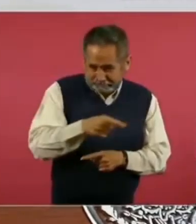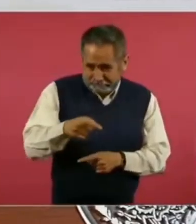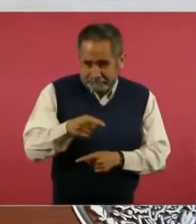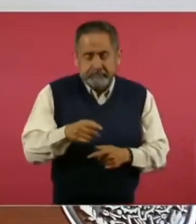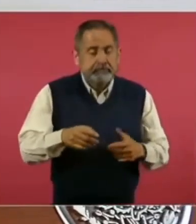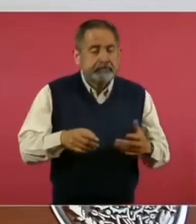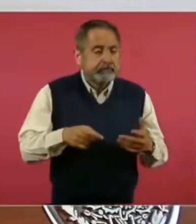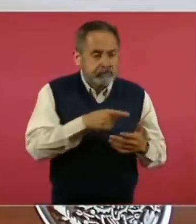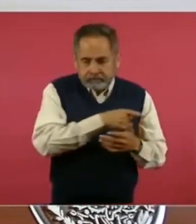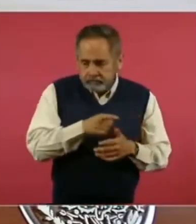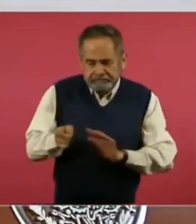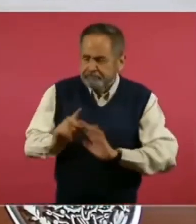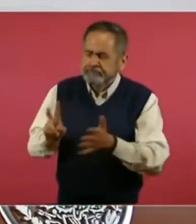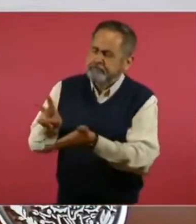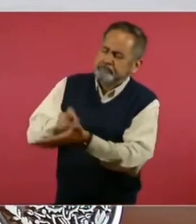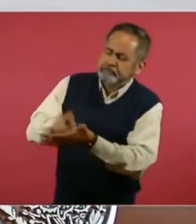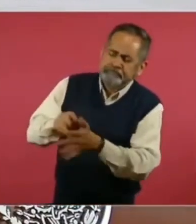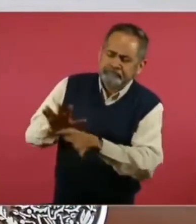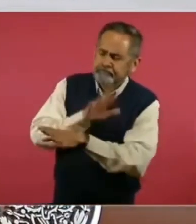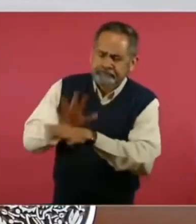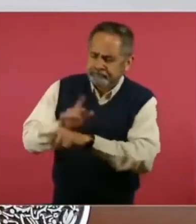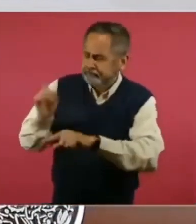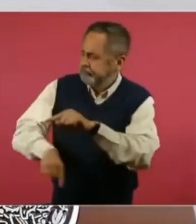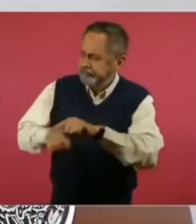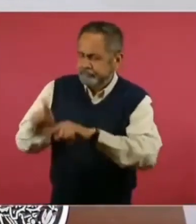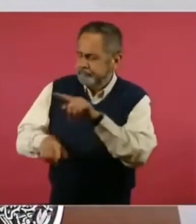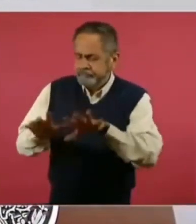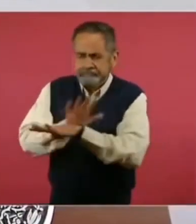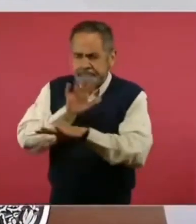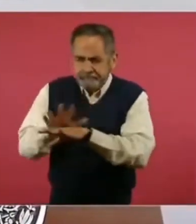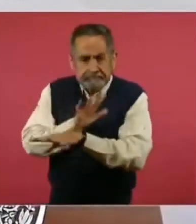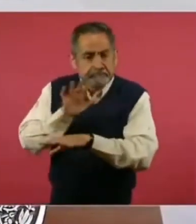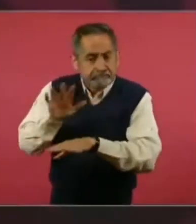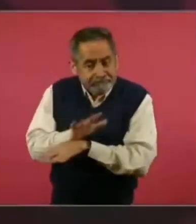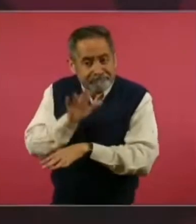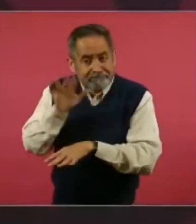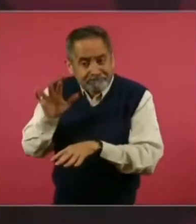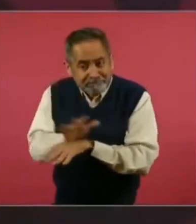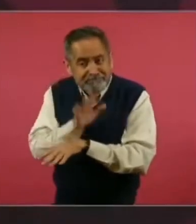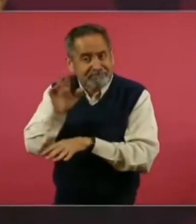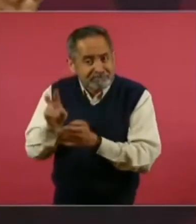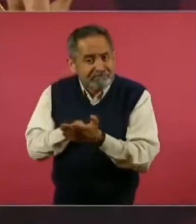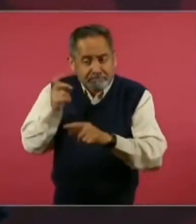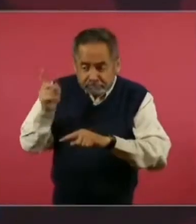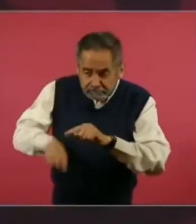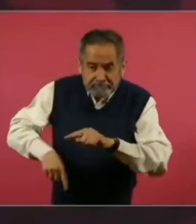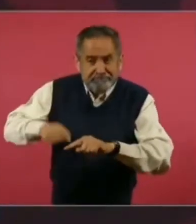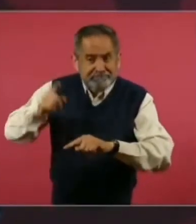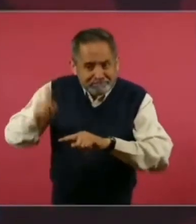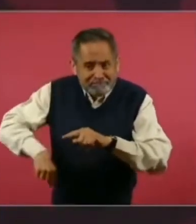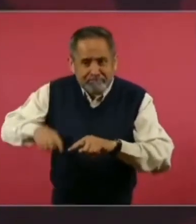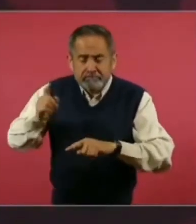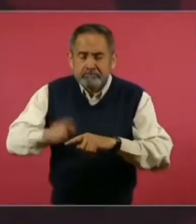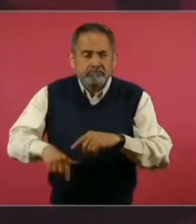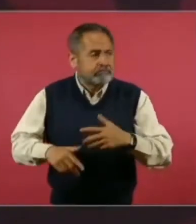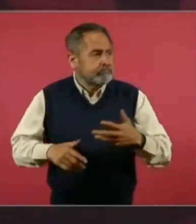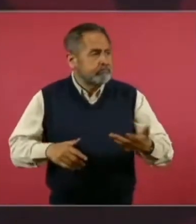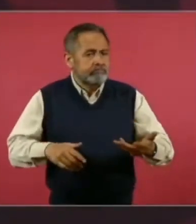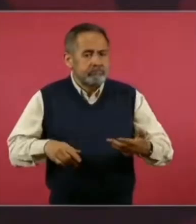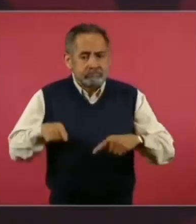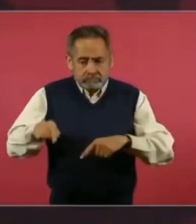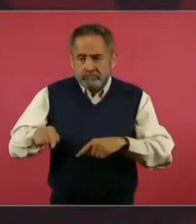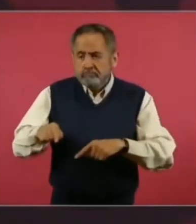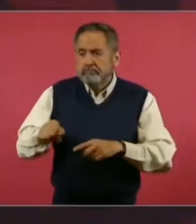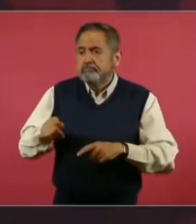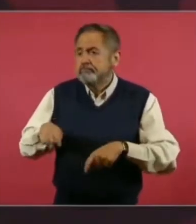la modifican, la reforman y le quitan su esencia